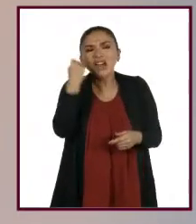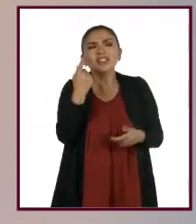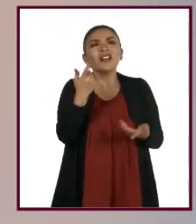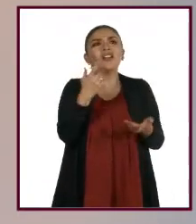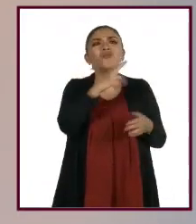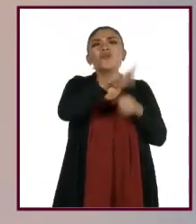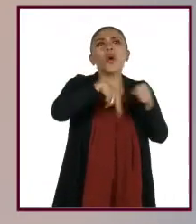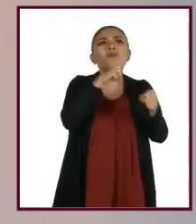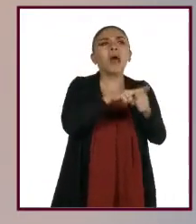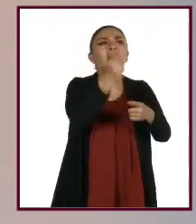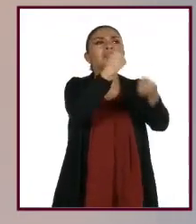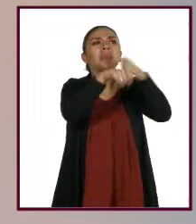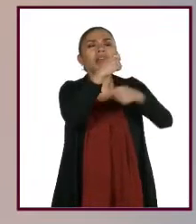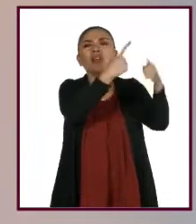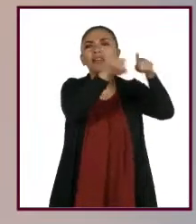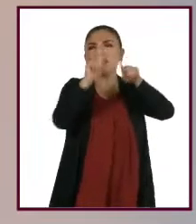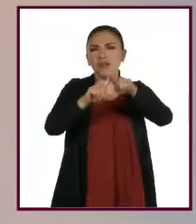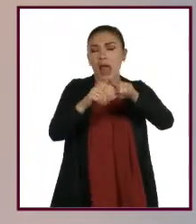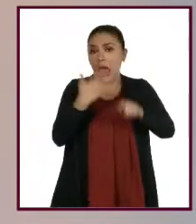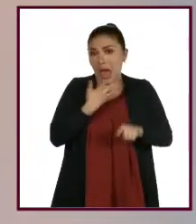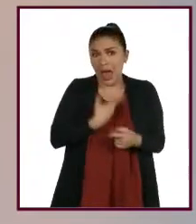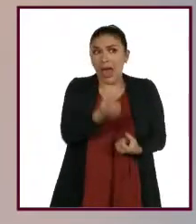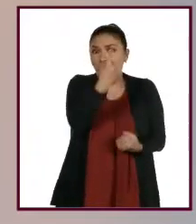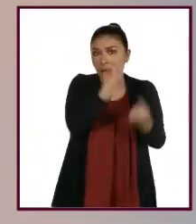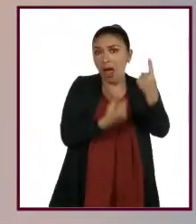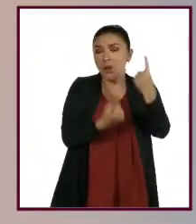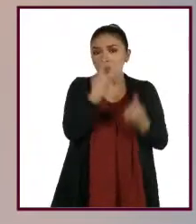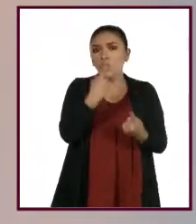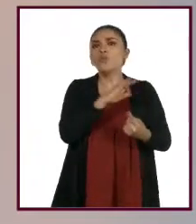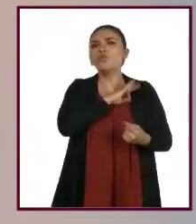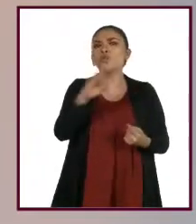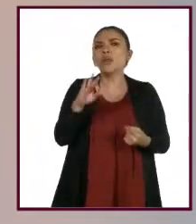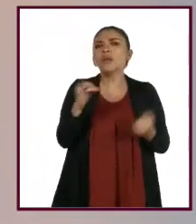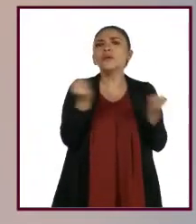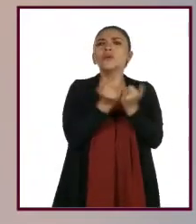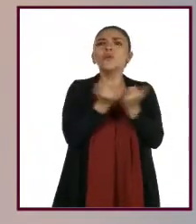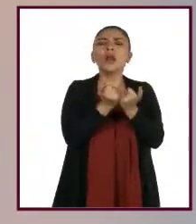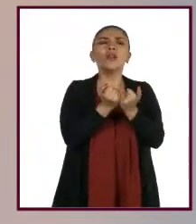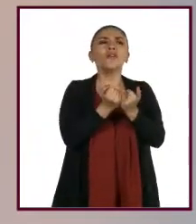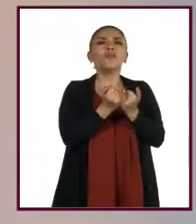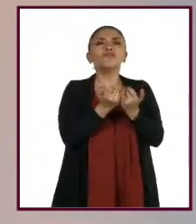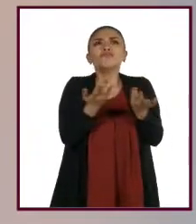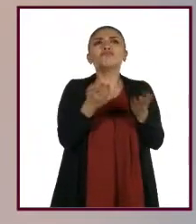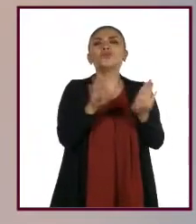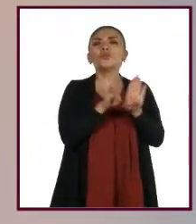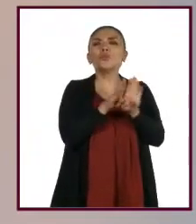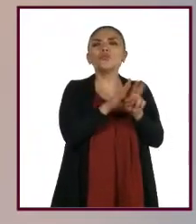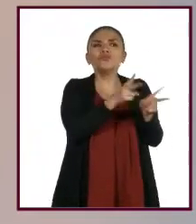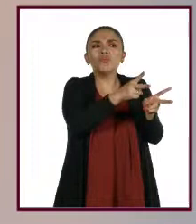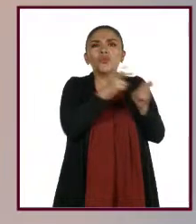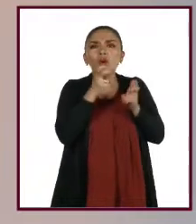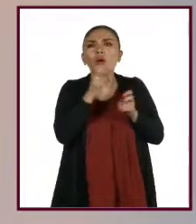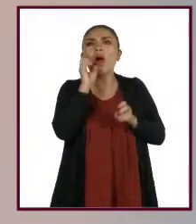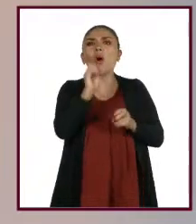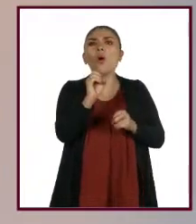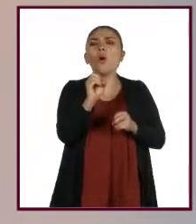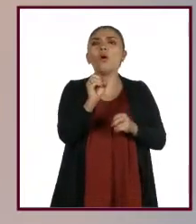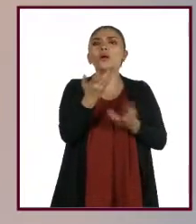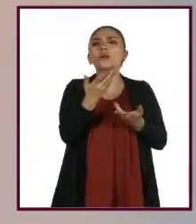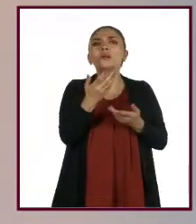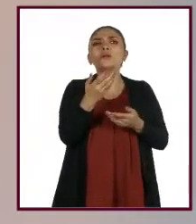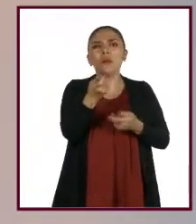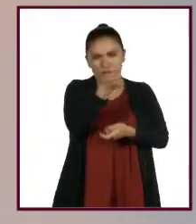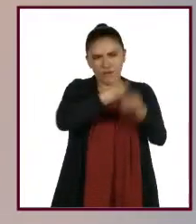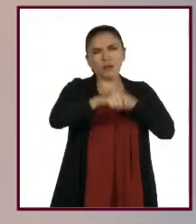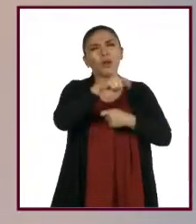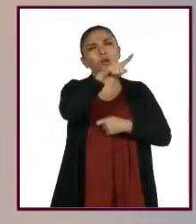manera generalizada. De hecho, hay algunos que se pueden hasta sustraer, algunos que se pueden obtener a cambio